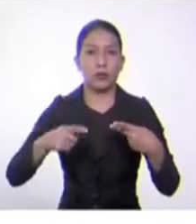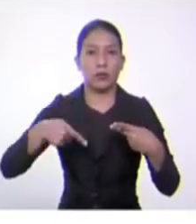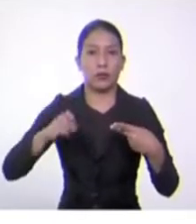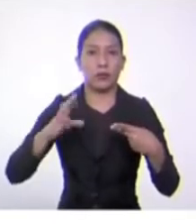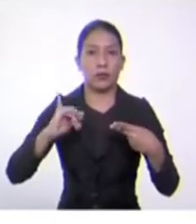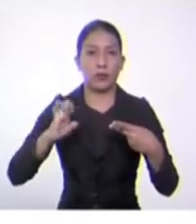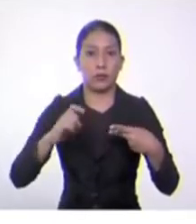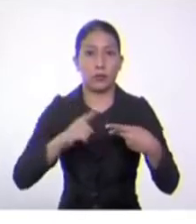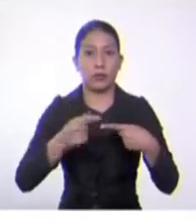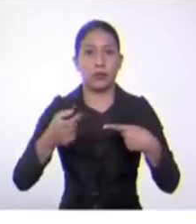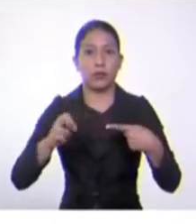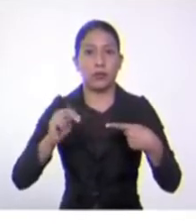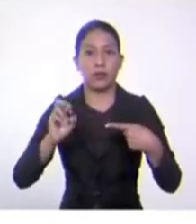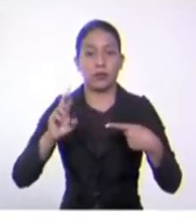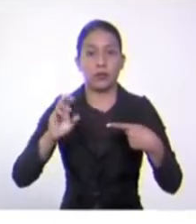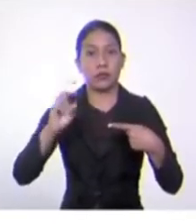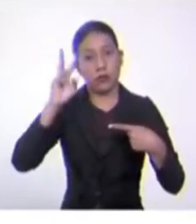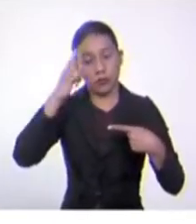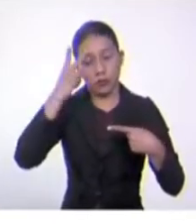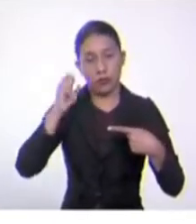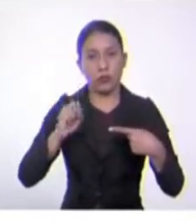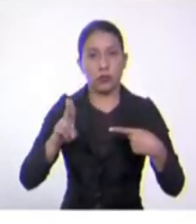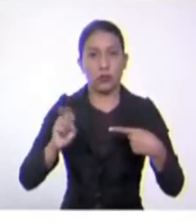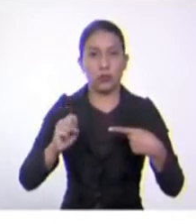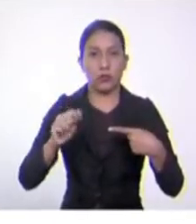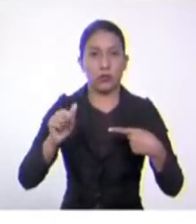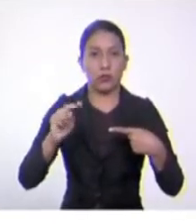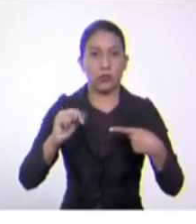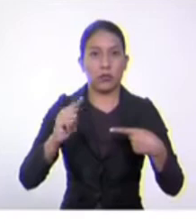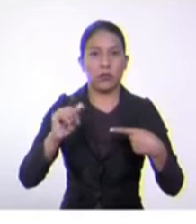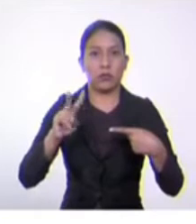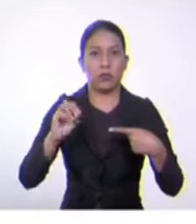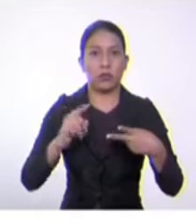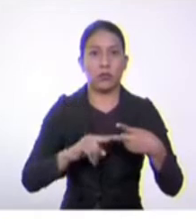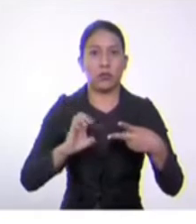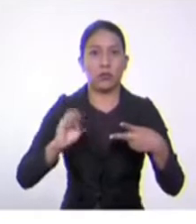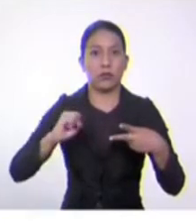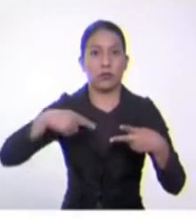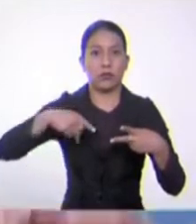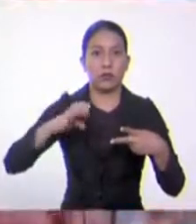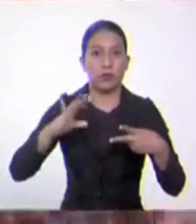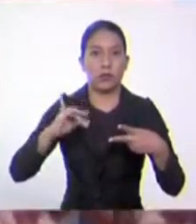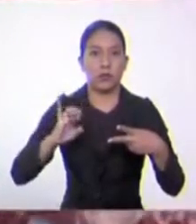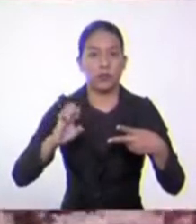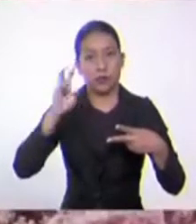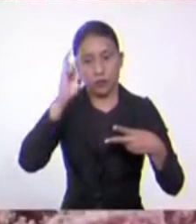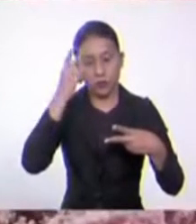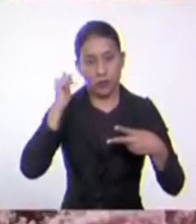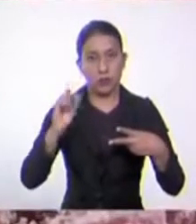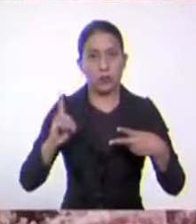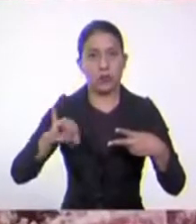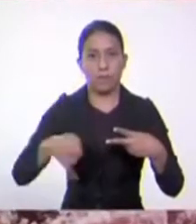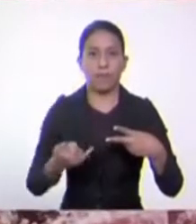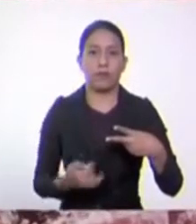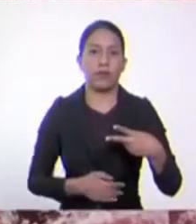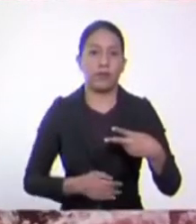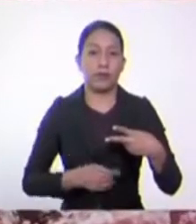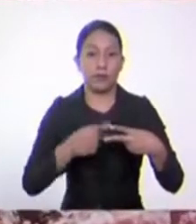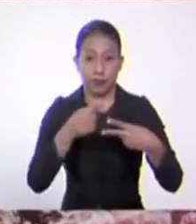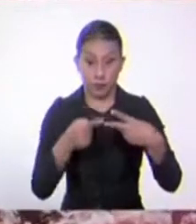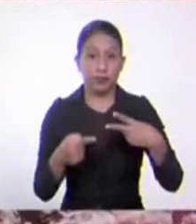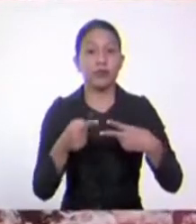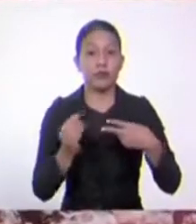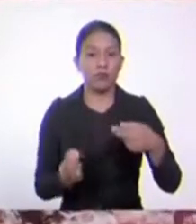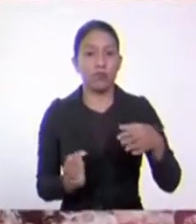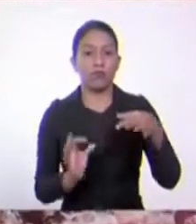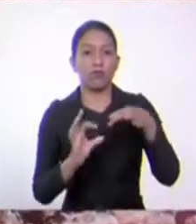género significará el sustantivo y la especie el adjetivo. Además, esto debe ir formado